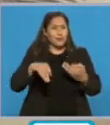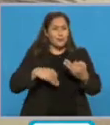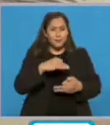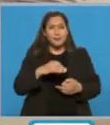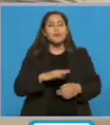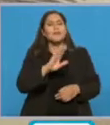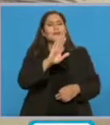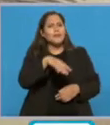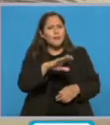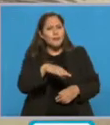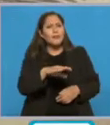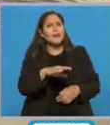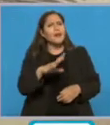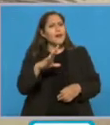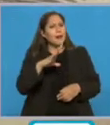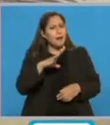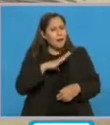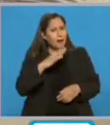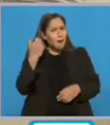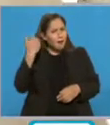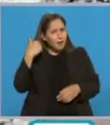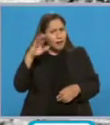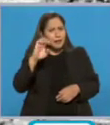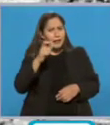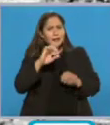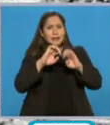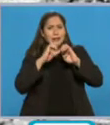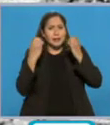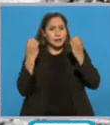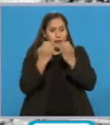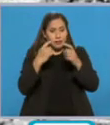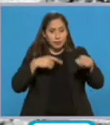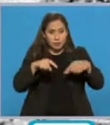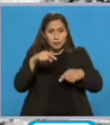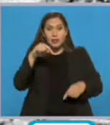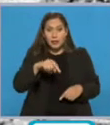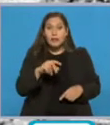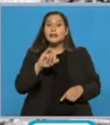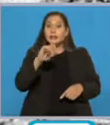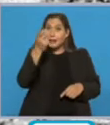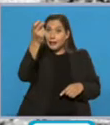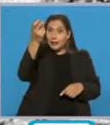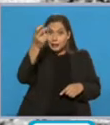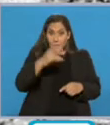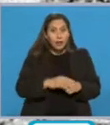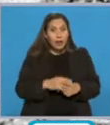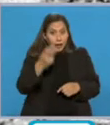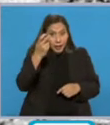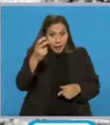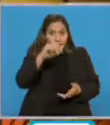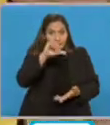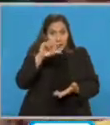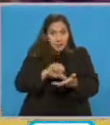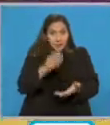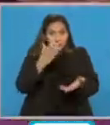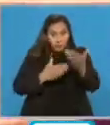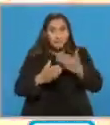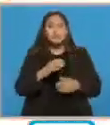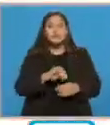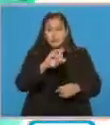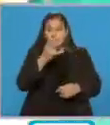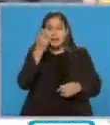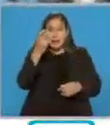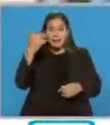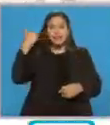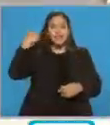Oiga, ¿y que había un estadio de fútbol por acá? Pues ese es. En este centro comercial. Todo